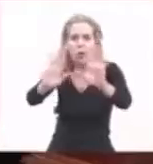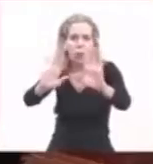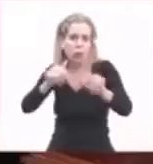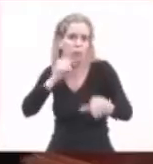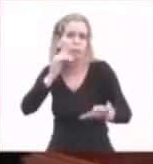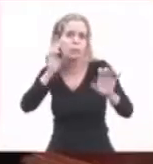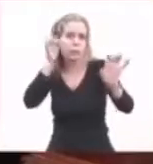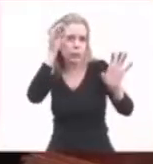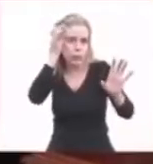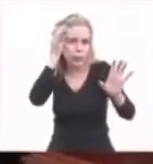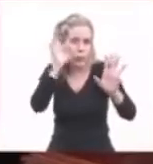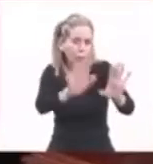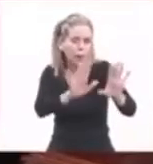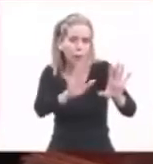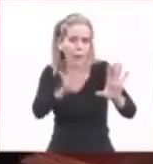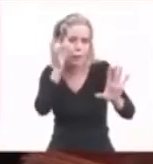explico,